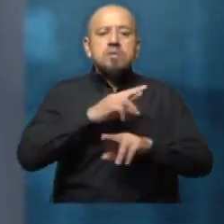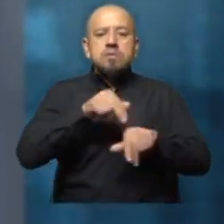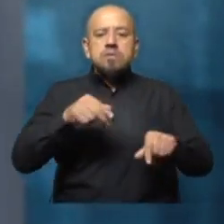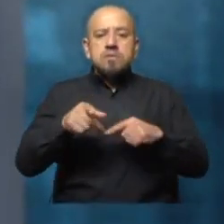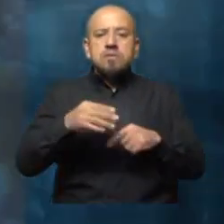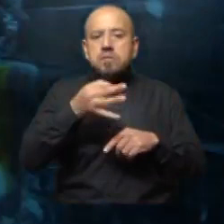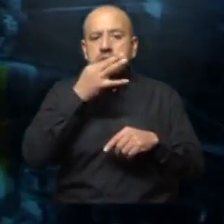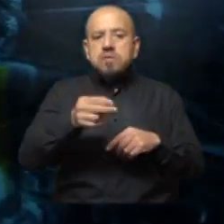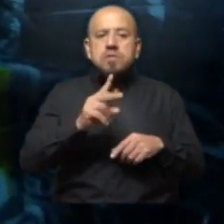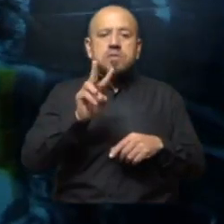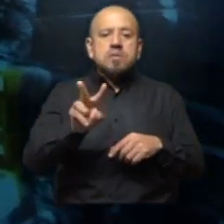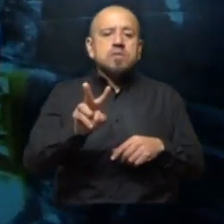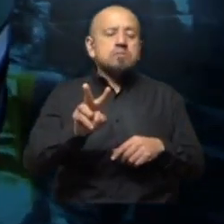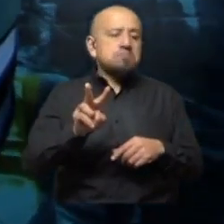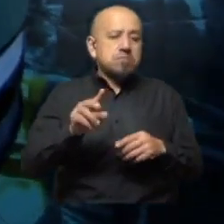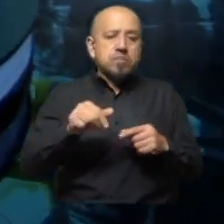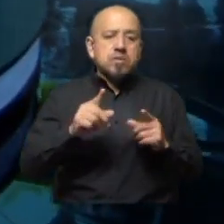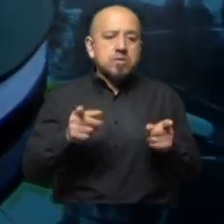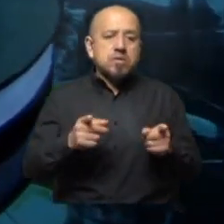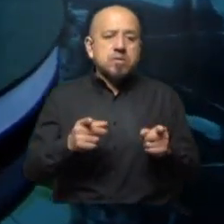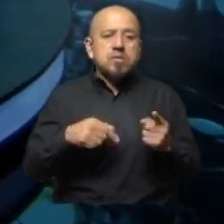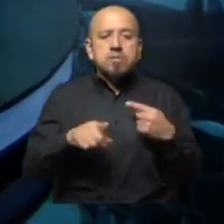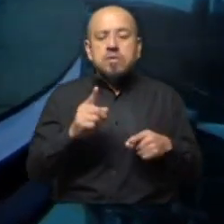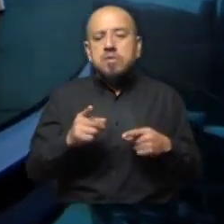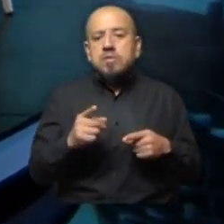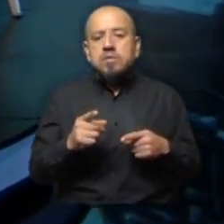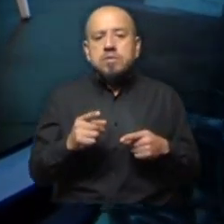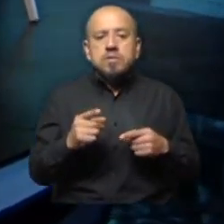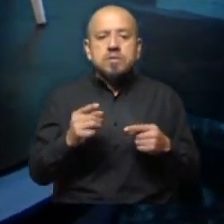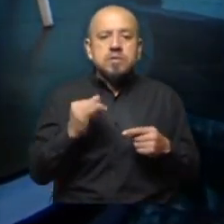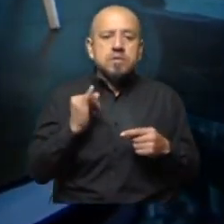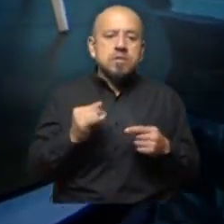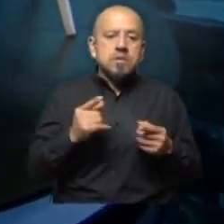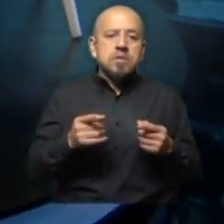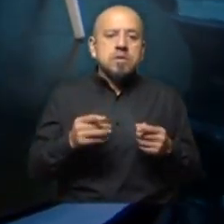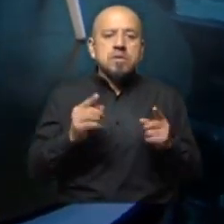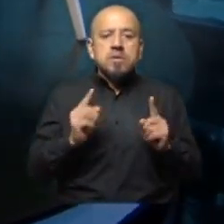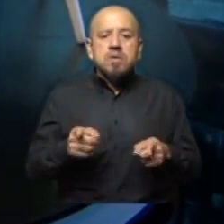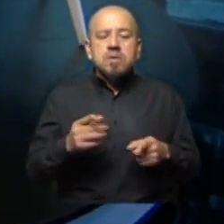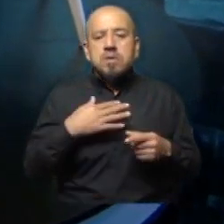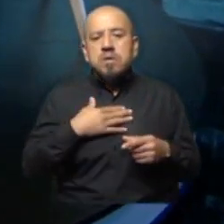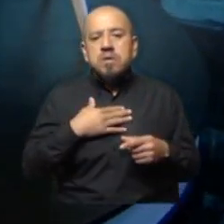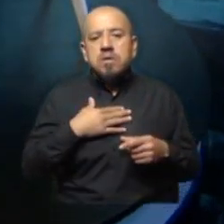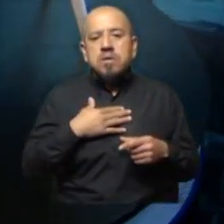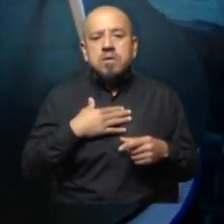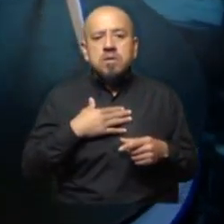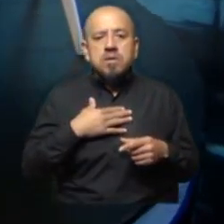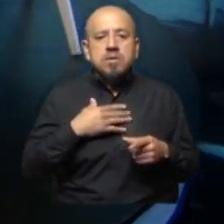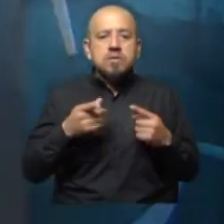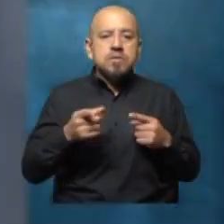que no digo que soy vegetariana y realmente en los hechos si lo soy también mi dieta es básicamente